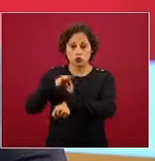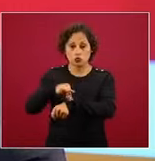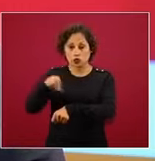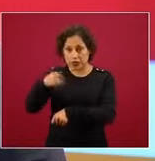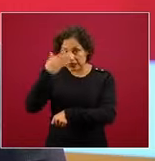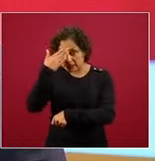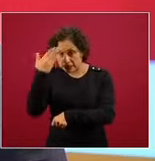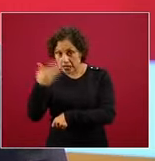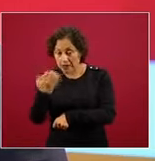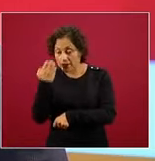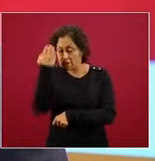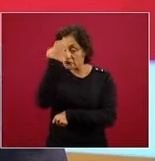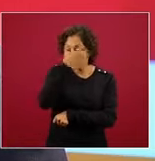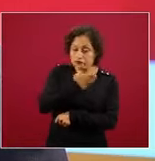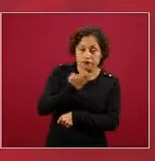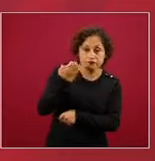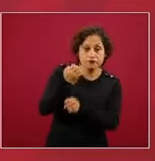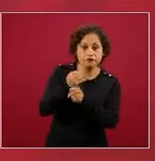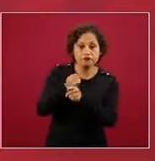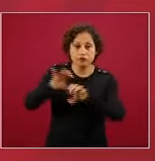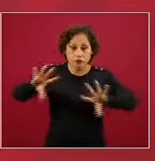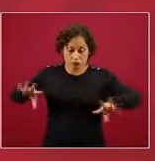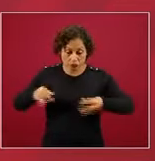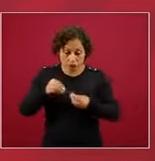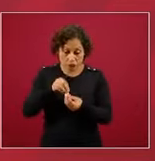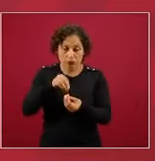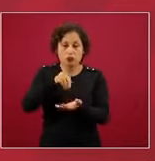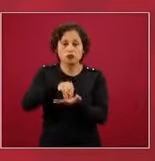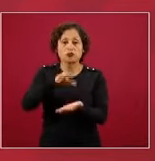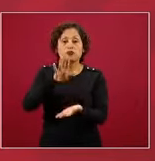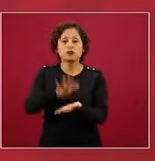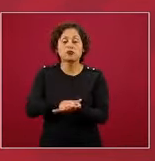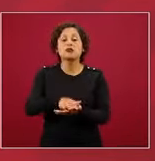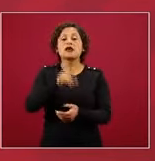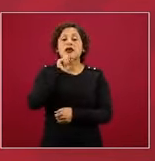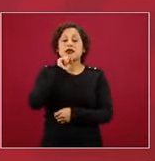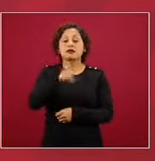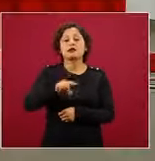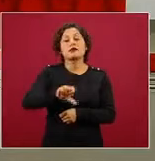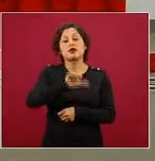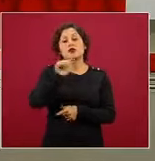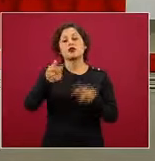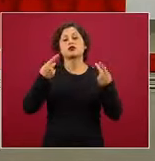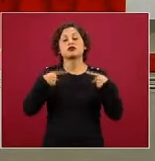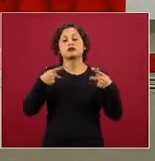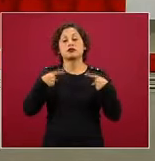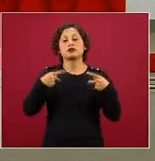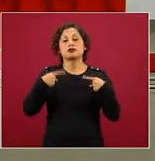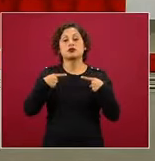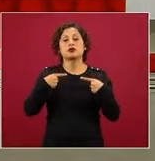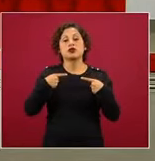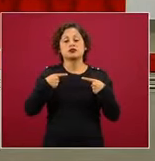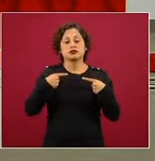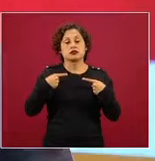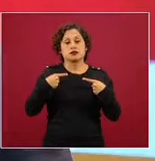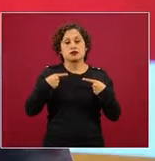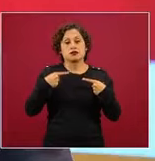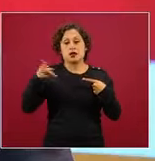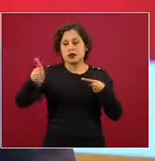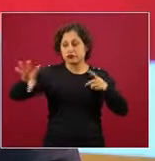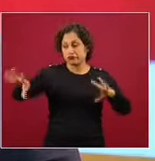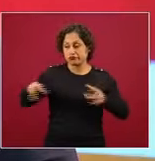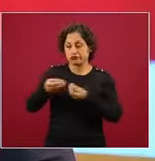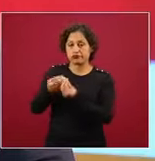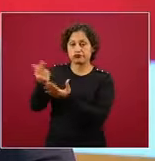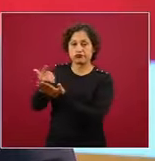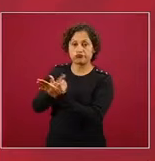de estos comités dictaminadores también tenemos estadísticas que en su momento van a estarse sumando a la estadística oficial,